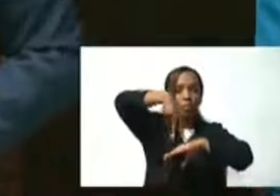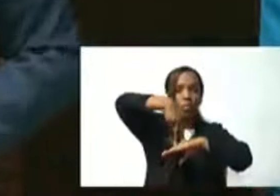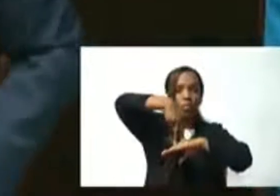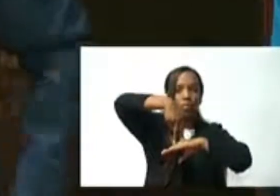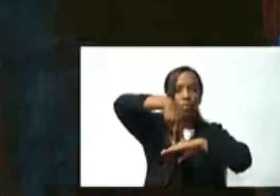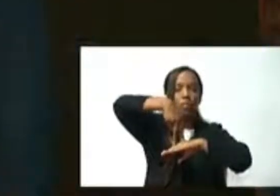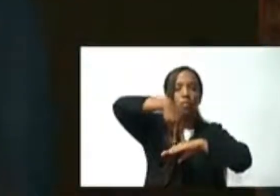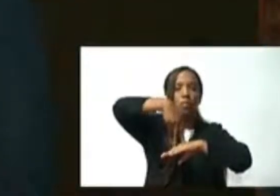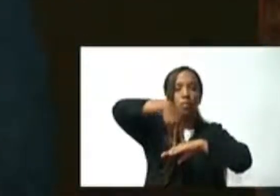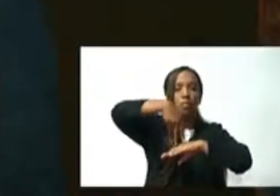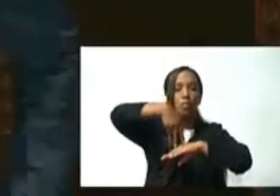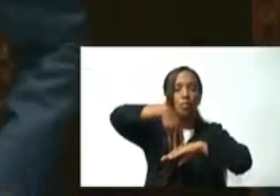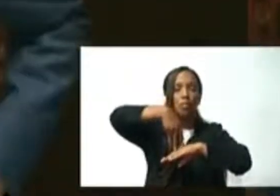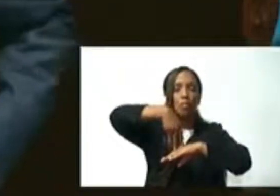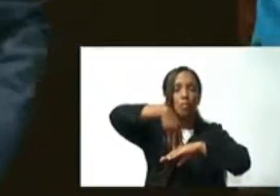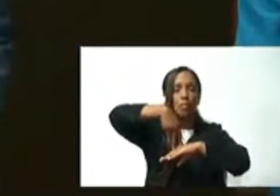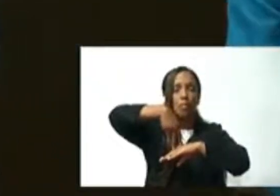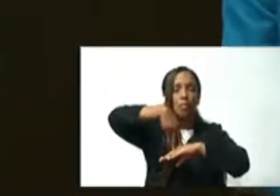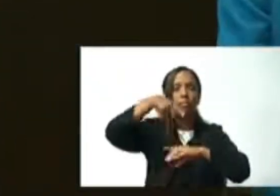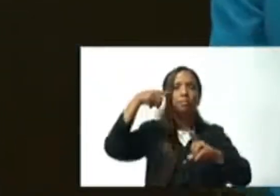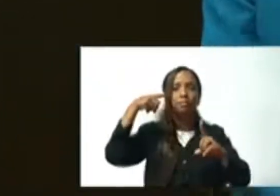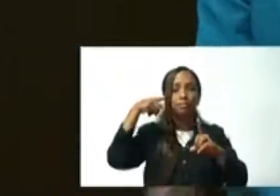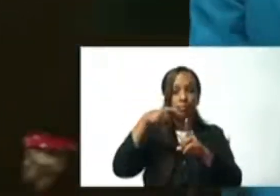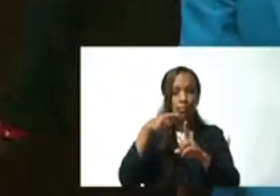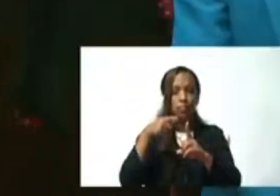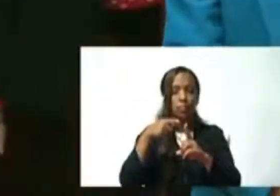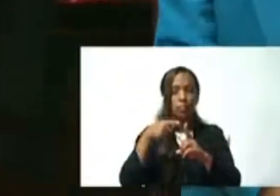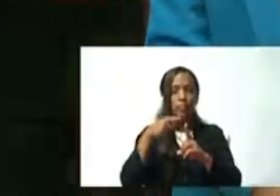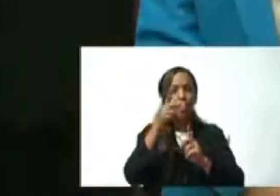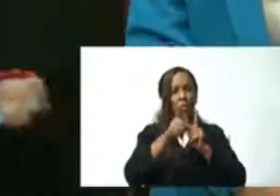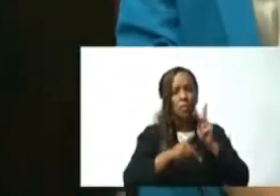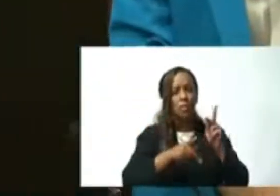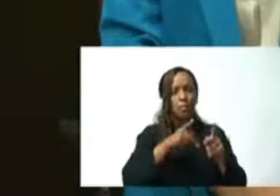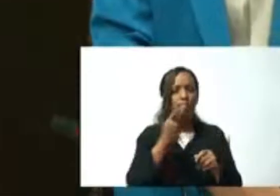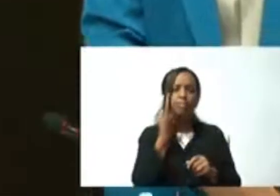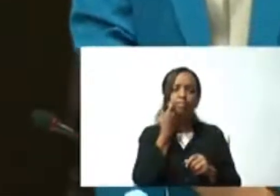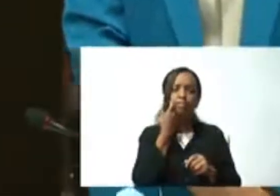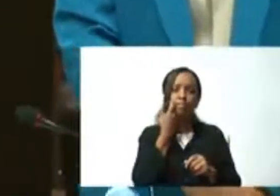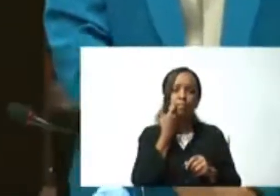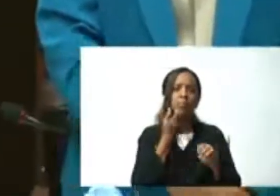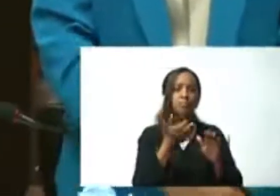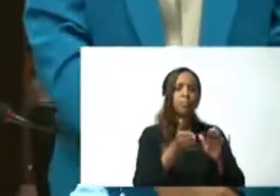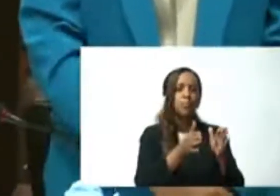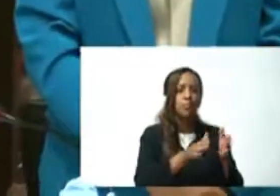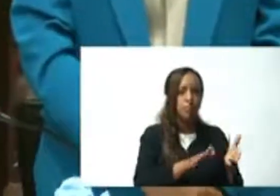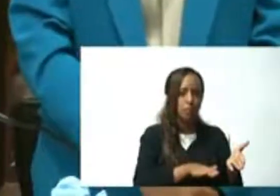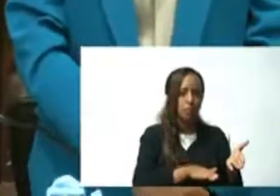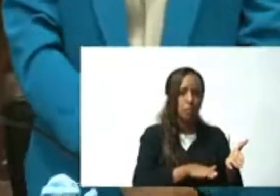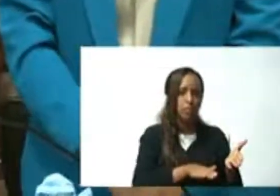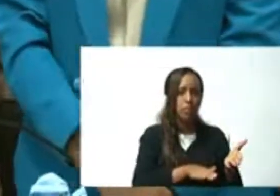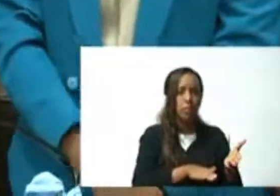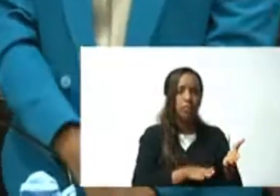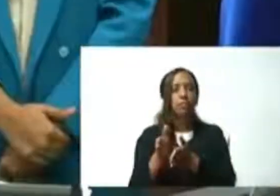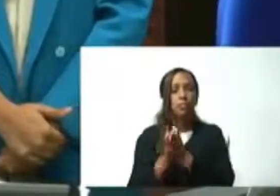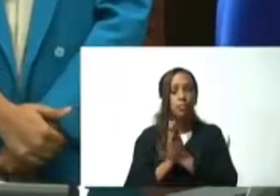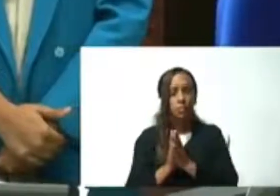para guardar un minuto de silencio a la memoria del